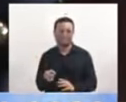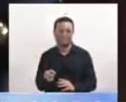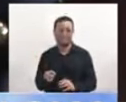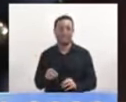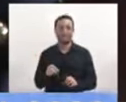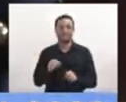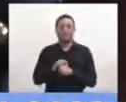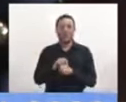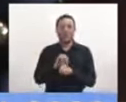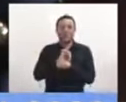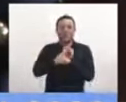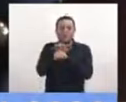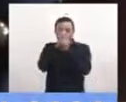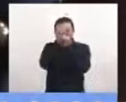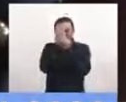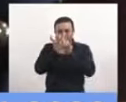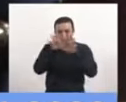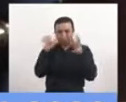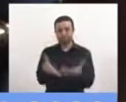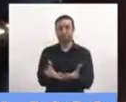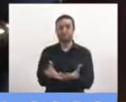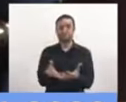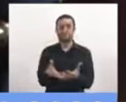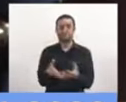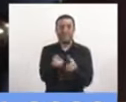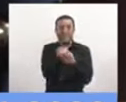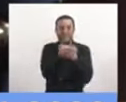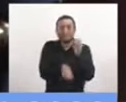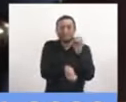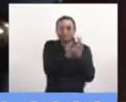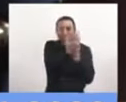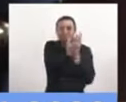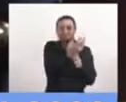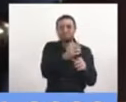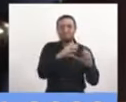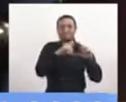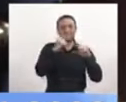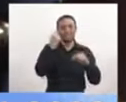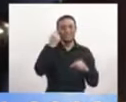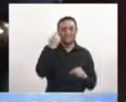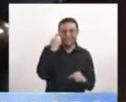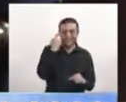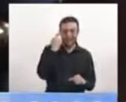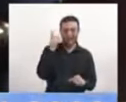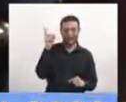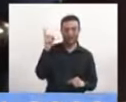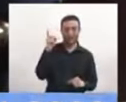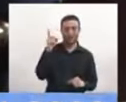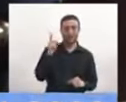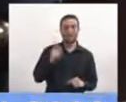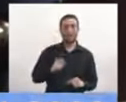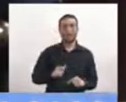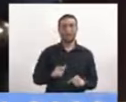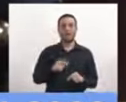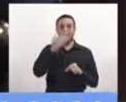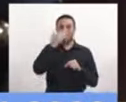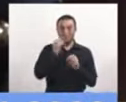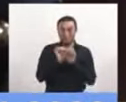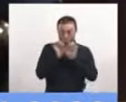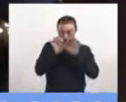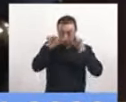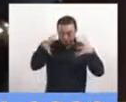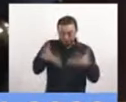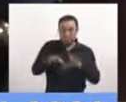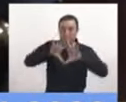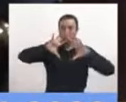orbe, por todo el orbe. ¿Sí? Por todos lados llegó hasta acá, como llegó a todos y cada uno de los países